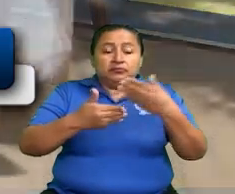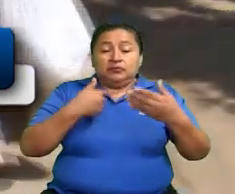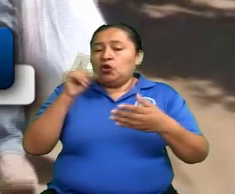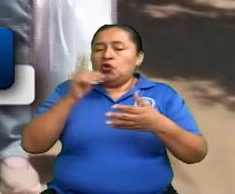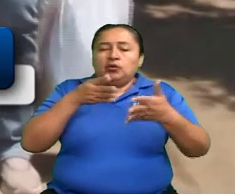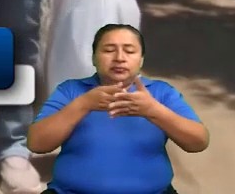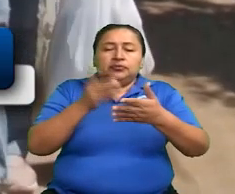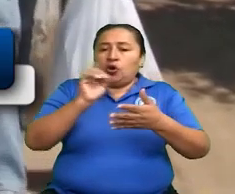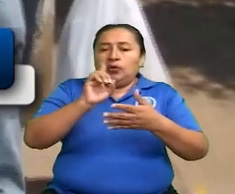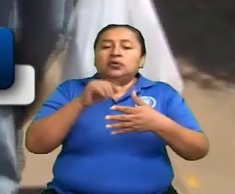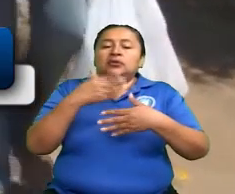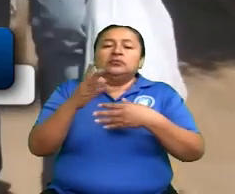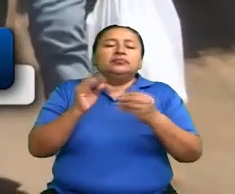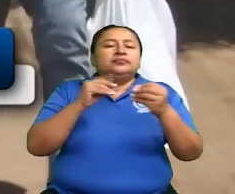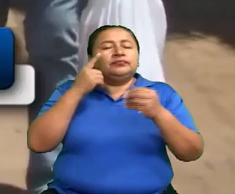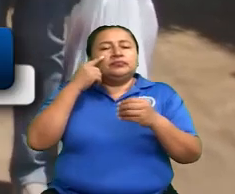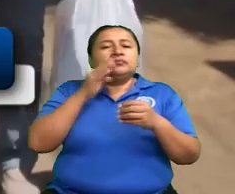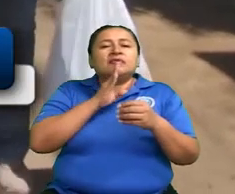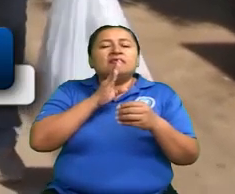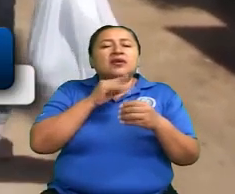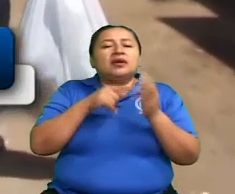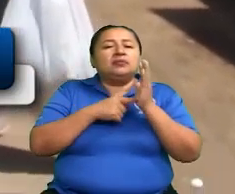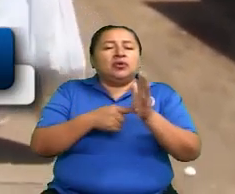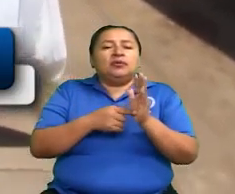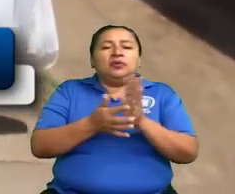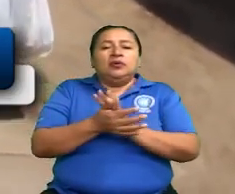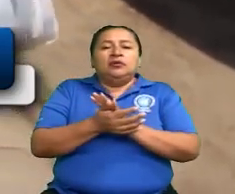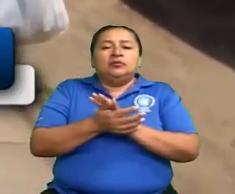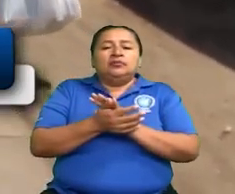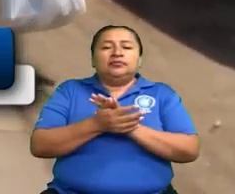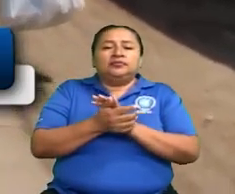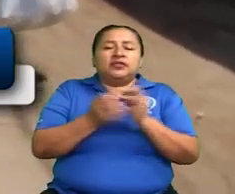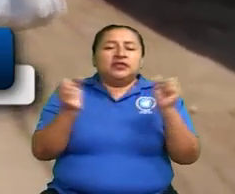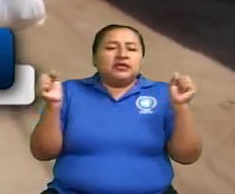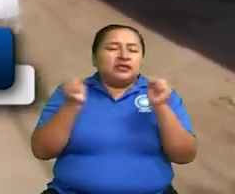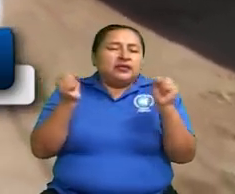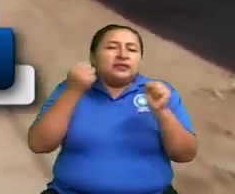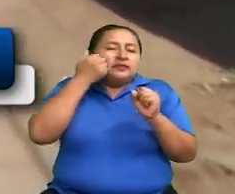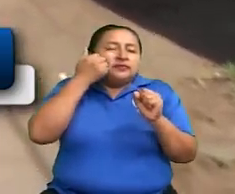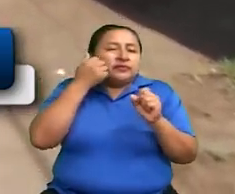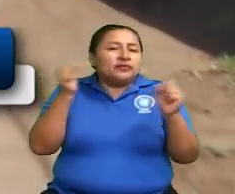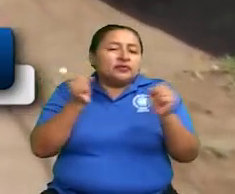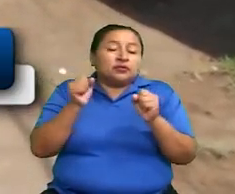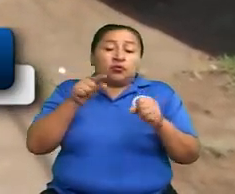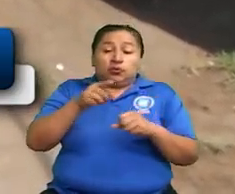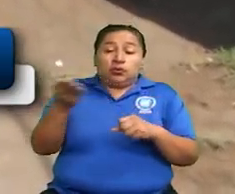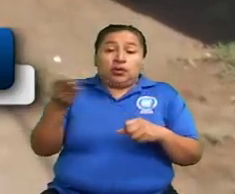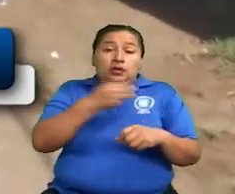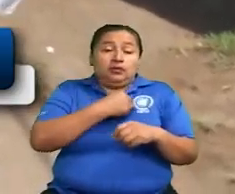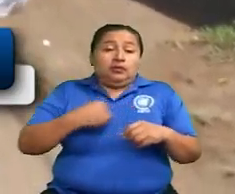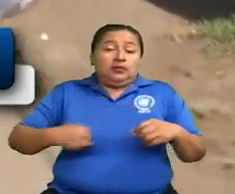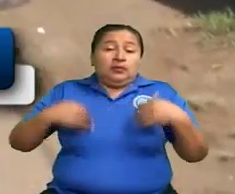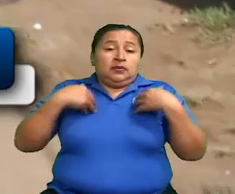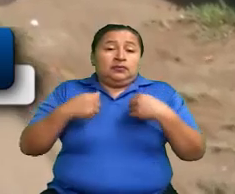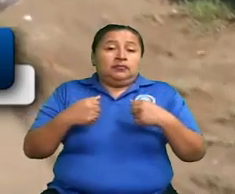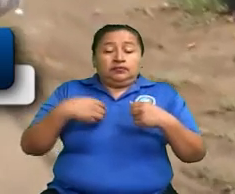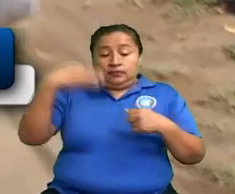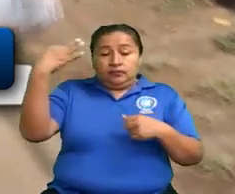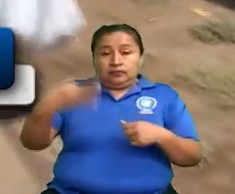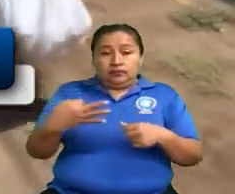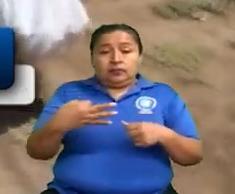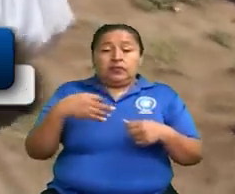No pausa comercial y nada de eso, sino para hablar del caso de la fiebre amarilla. Ustedes, como Ministerio de Salud, garantiza